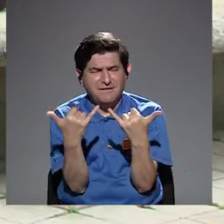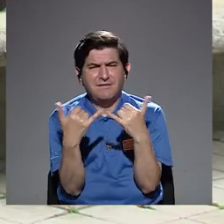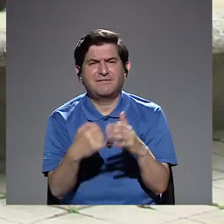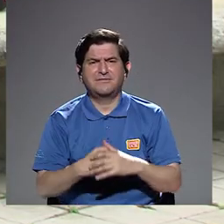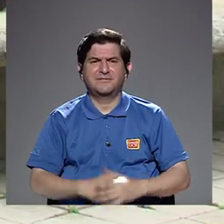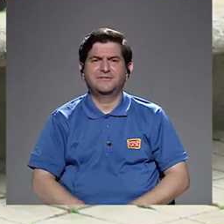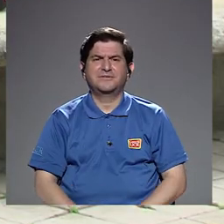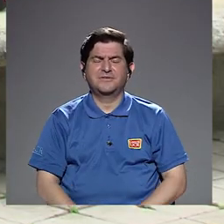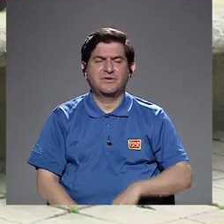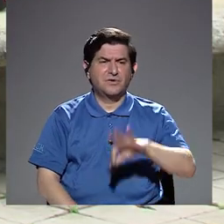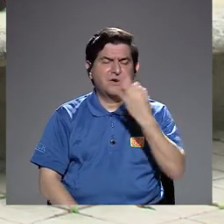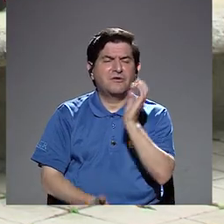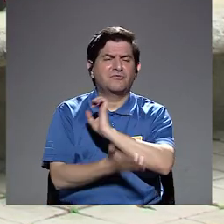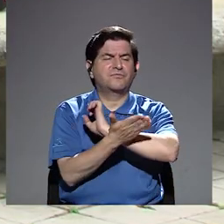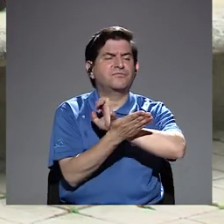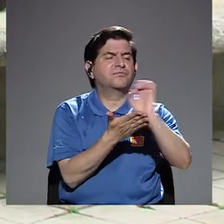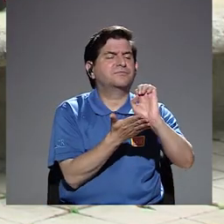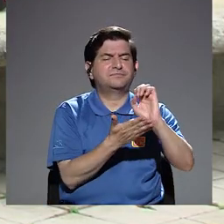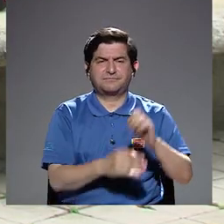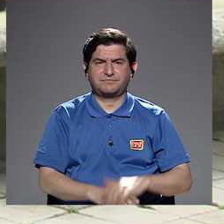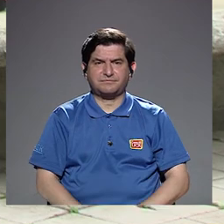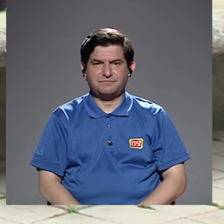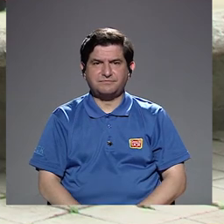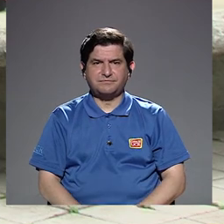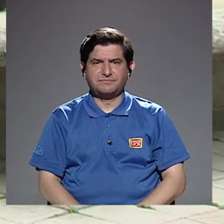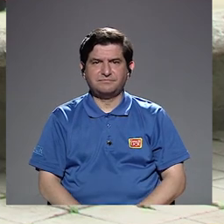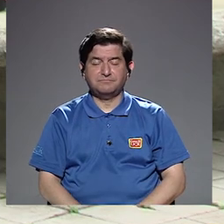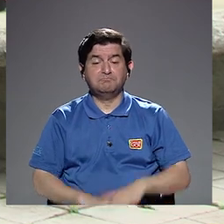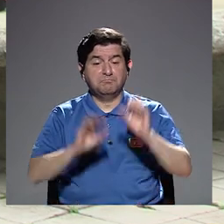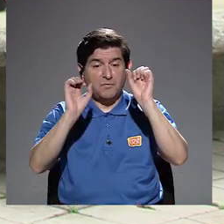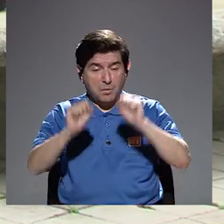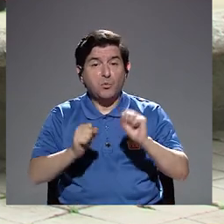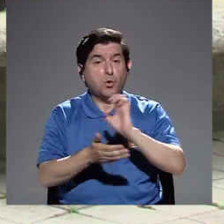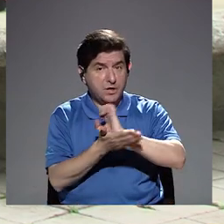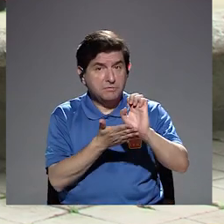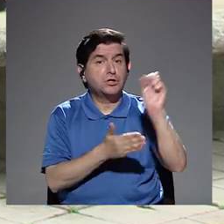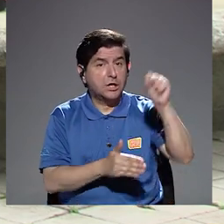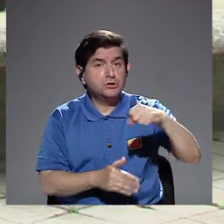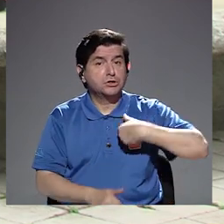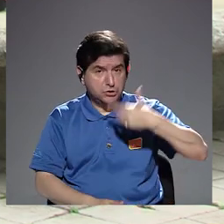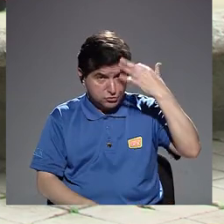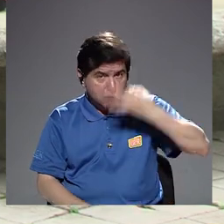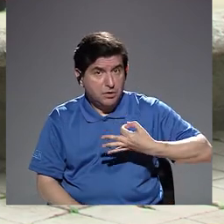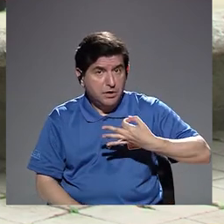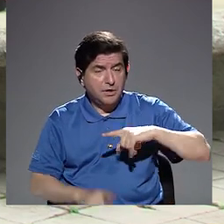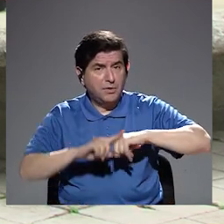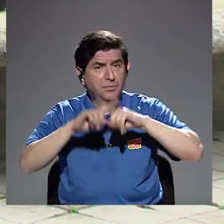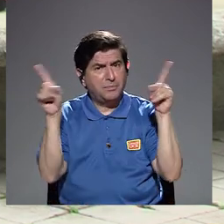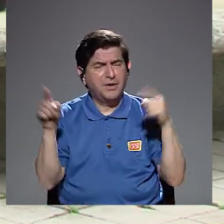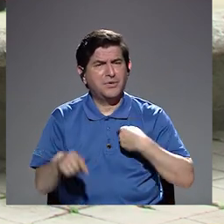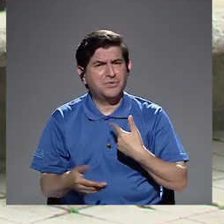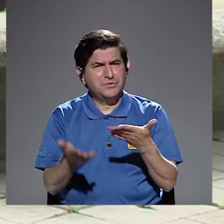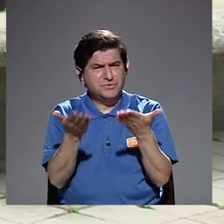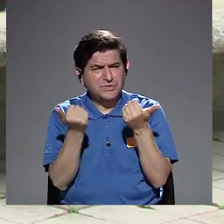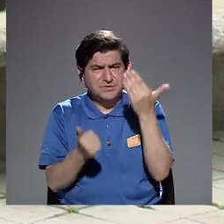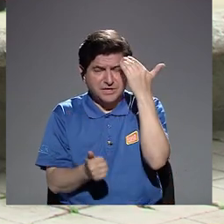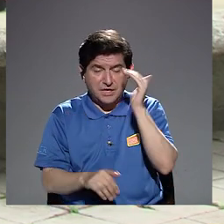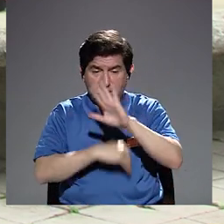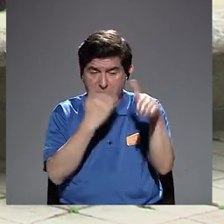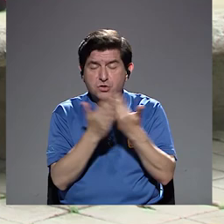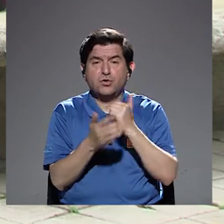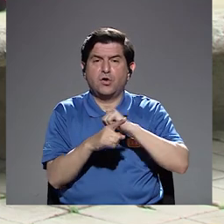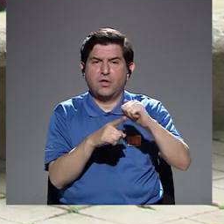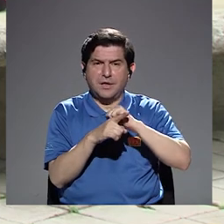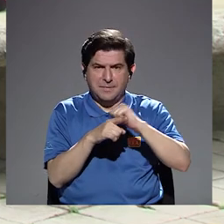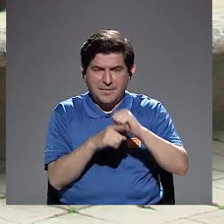de las formas de prevención, porque sí puede ser prevenible, entiendo, pero entonces me gustaría... Como toda